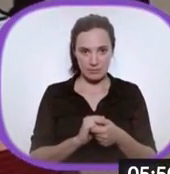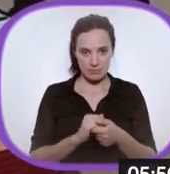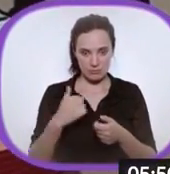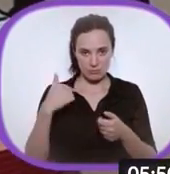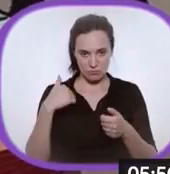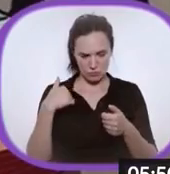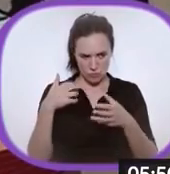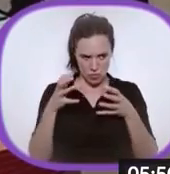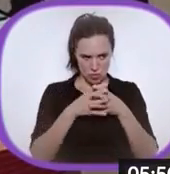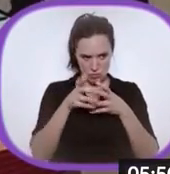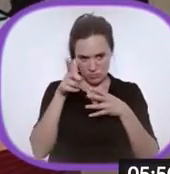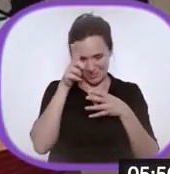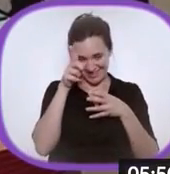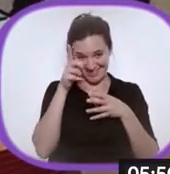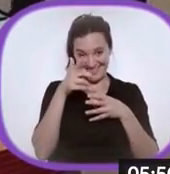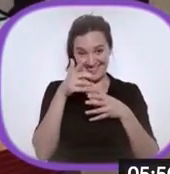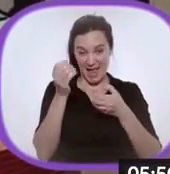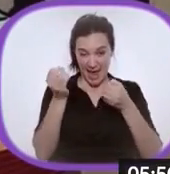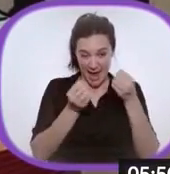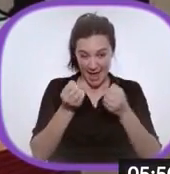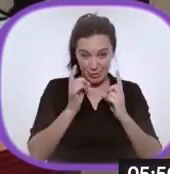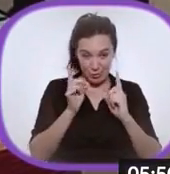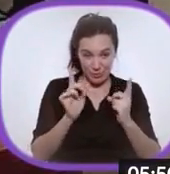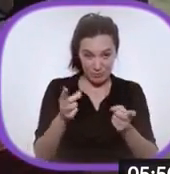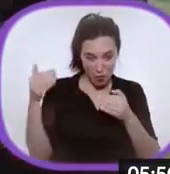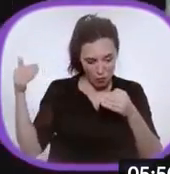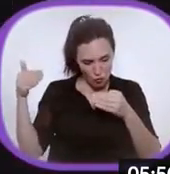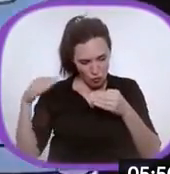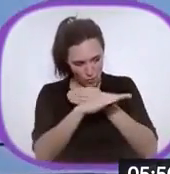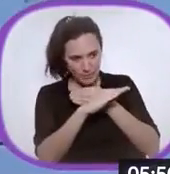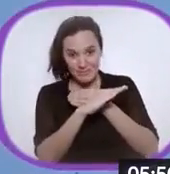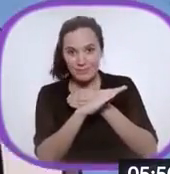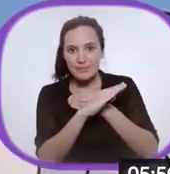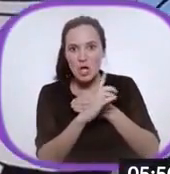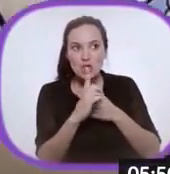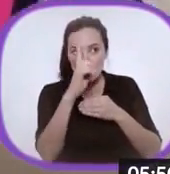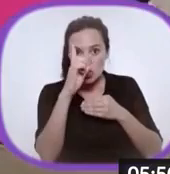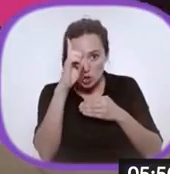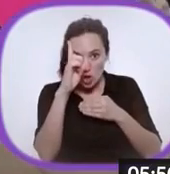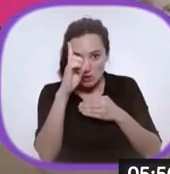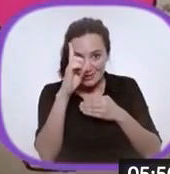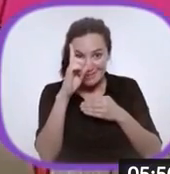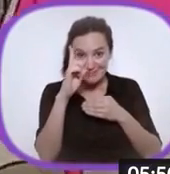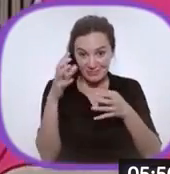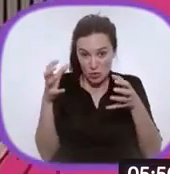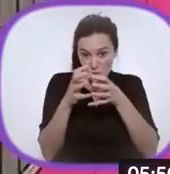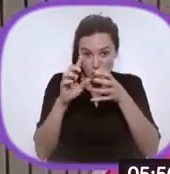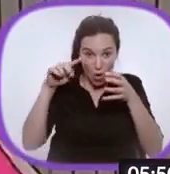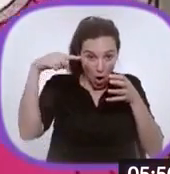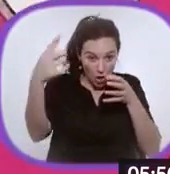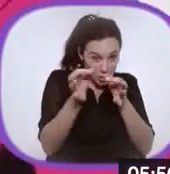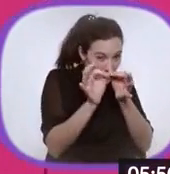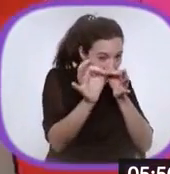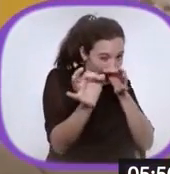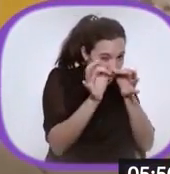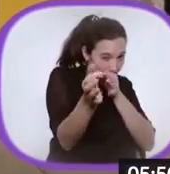Inspector, habla el bloqueo C. El sedán negro pasó a través de nosotros en la ruta 28. Van al norte, hay otro bloqueo a 3 kilómetros. Les avisaré por la radio.